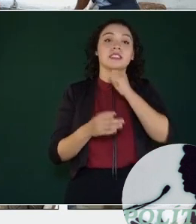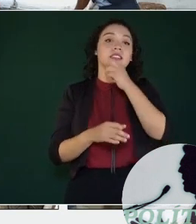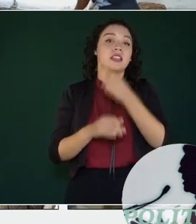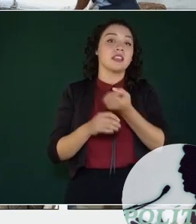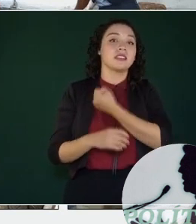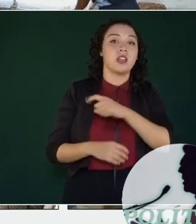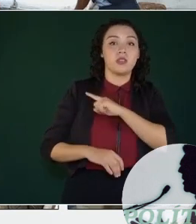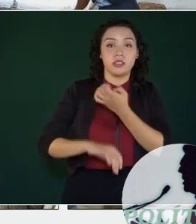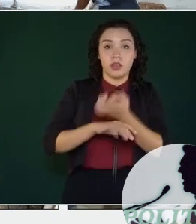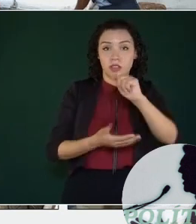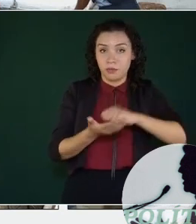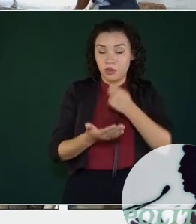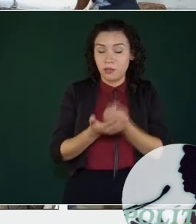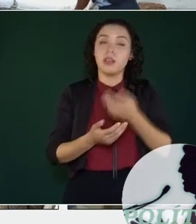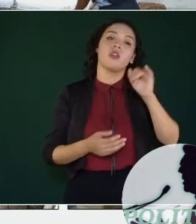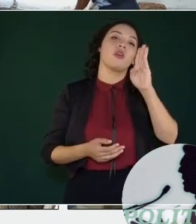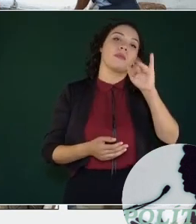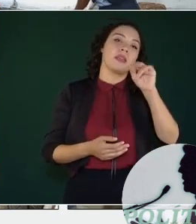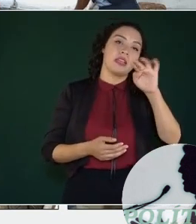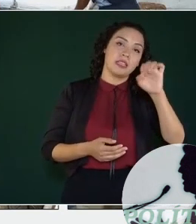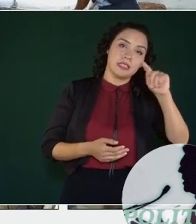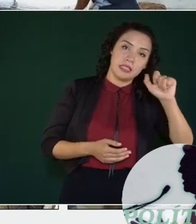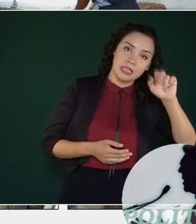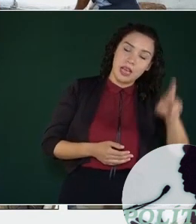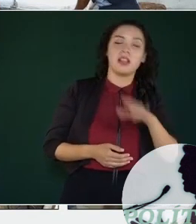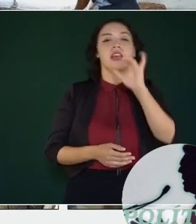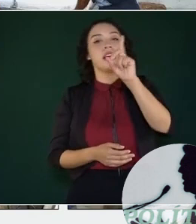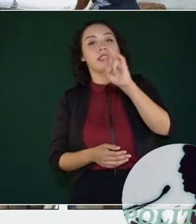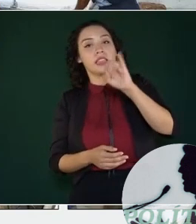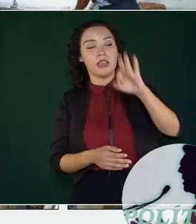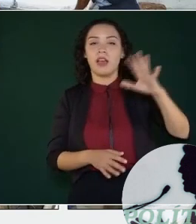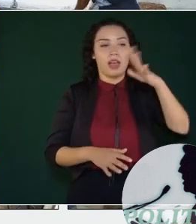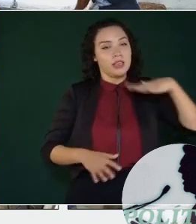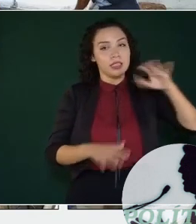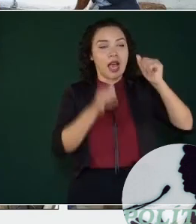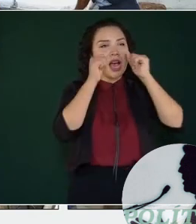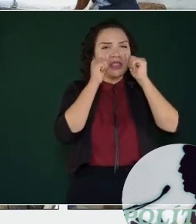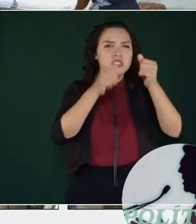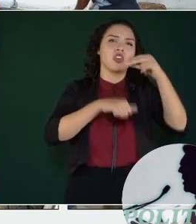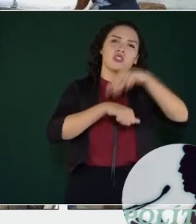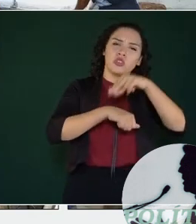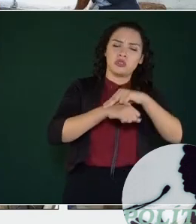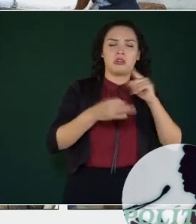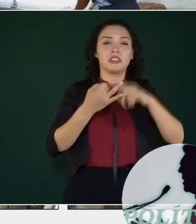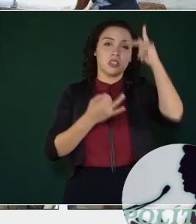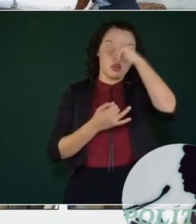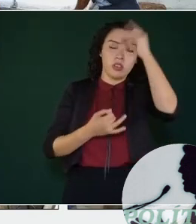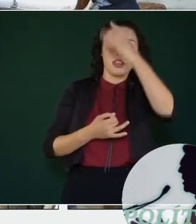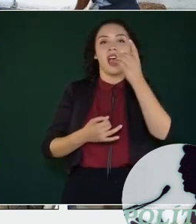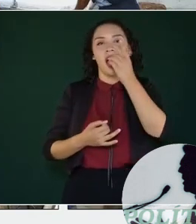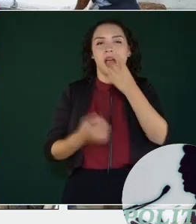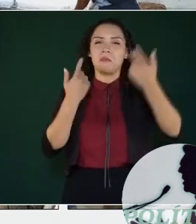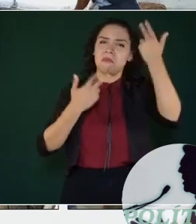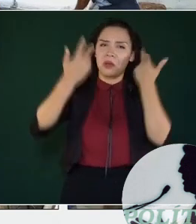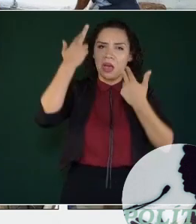Estado, Bienestar y el DIF. Se dan atenciones como es medicina general, psicología, odontología,